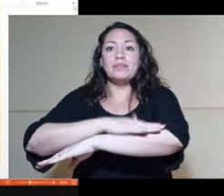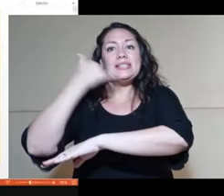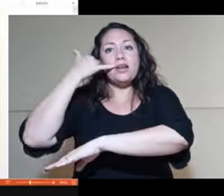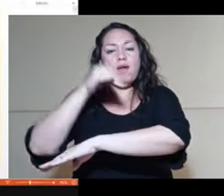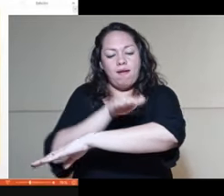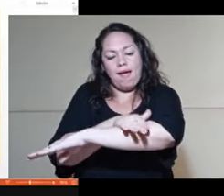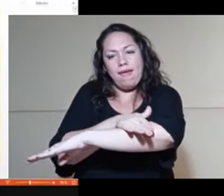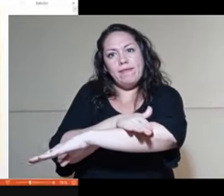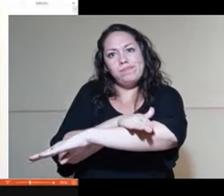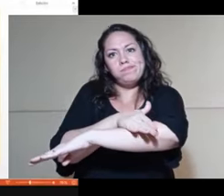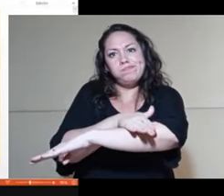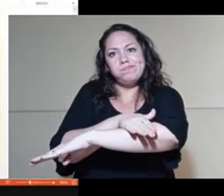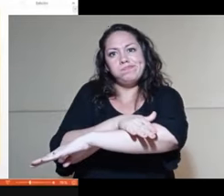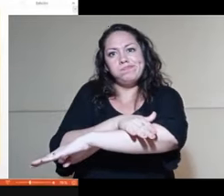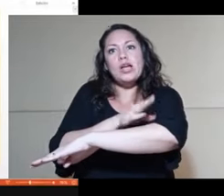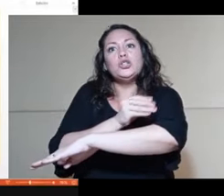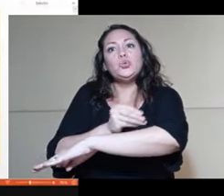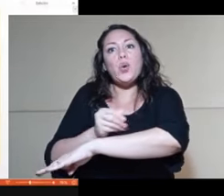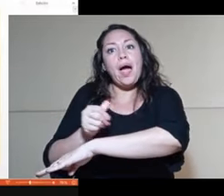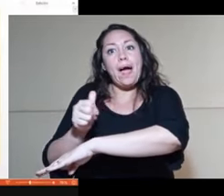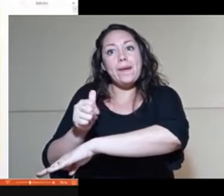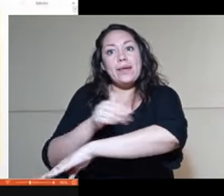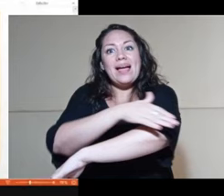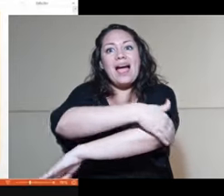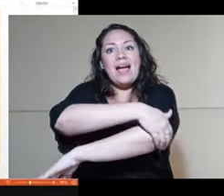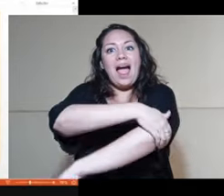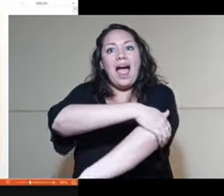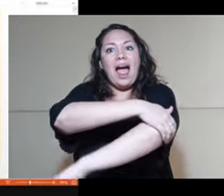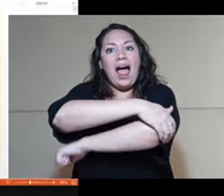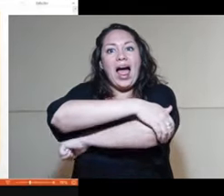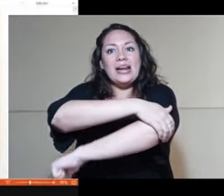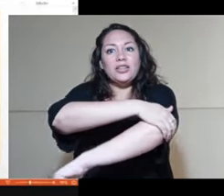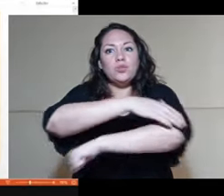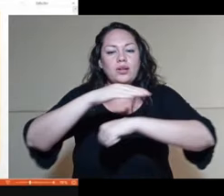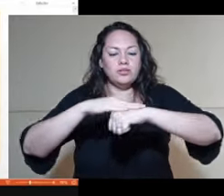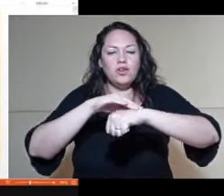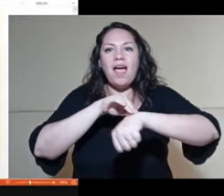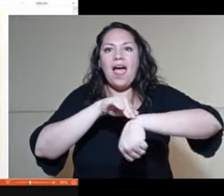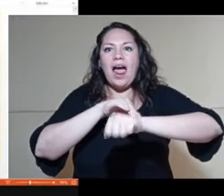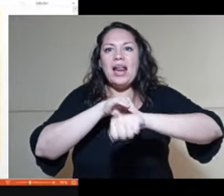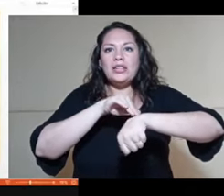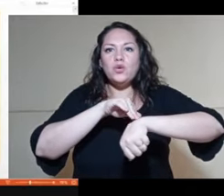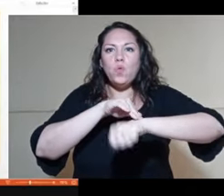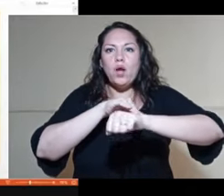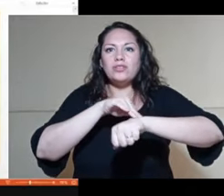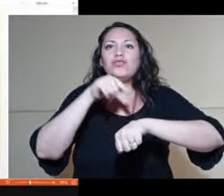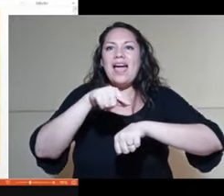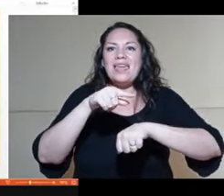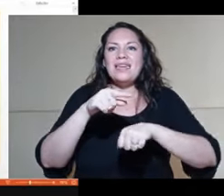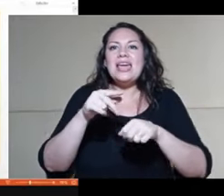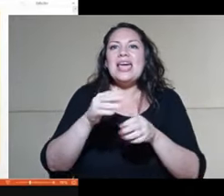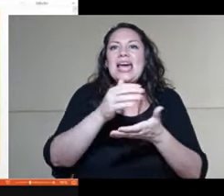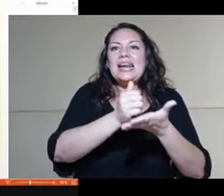ponen, supónganse, acá en la mitad del brazo o en la pierna. ¿Por qué? Porque en las articulaciones hay mayor cantidad de receptores de Pacini que